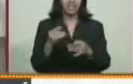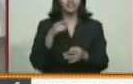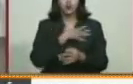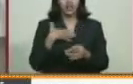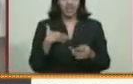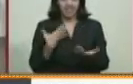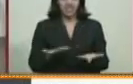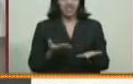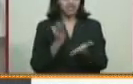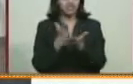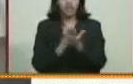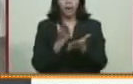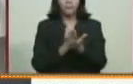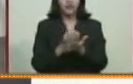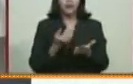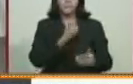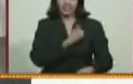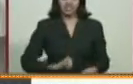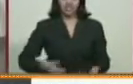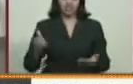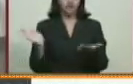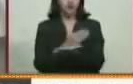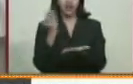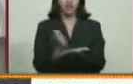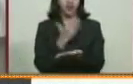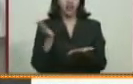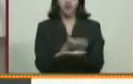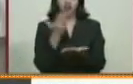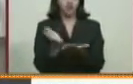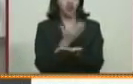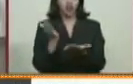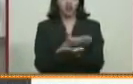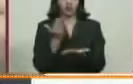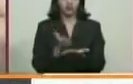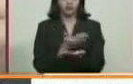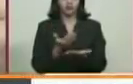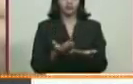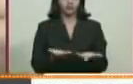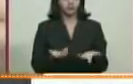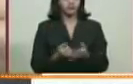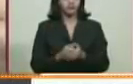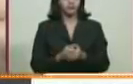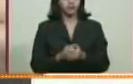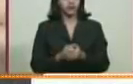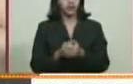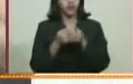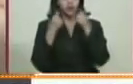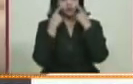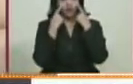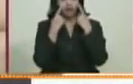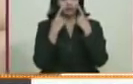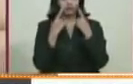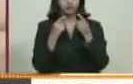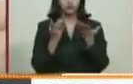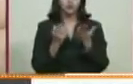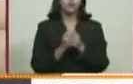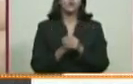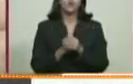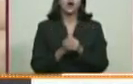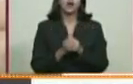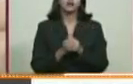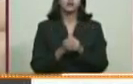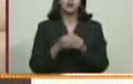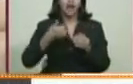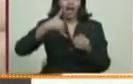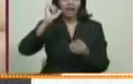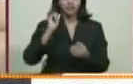al presidente de la República en este mismo intento de satirizar lo que ocurrió. Fíjate tú. Entonces, para que sea ya un magnicidio, todos debimos haber sido